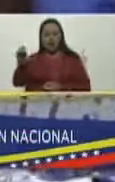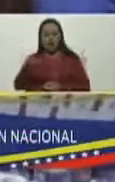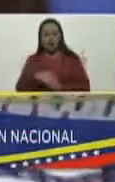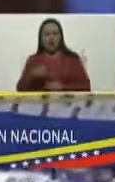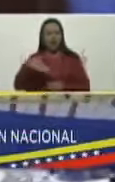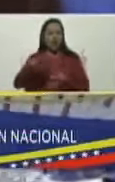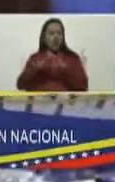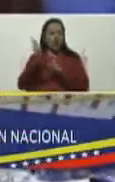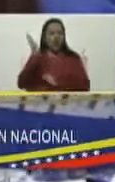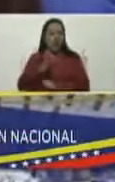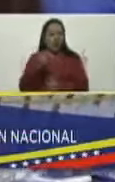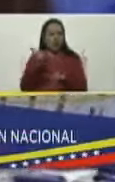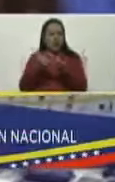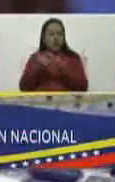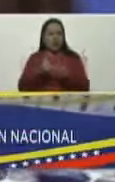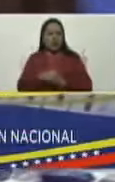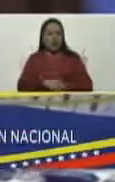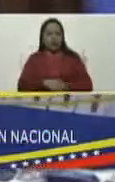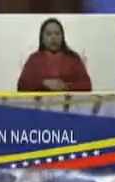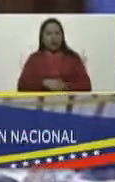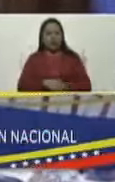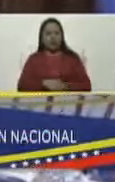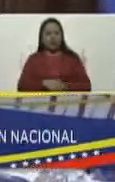viene de...